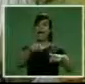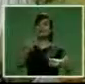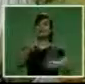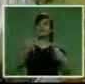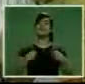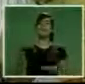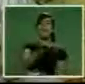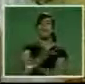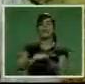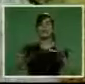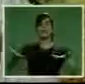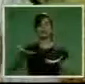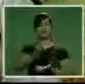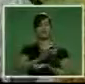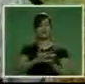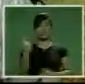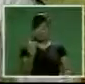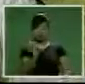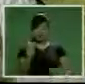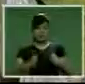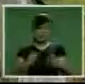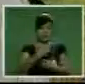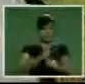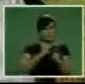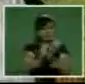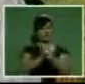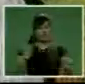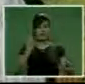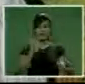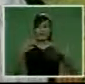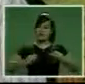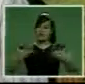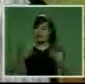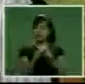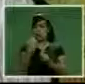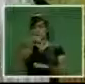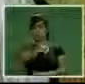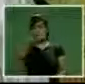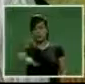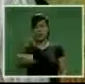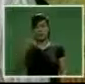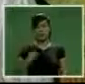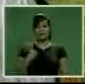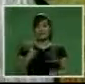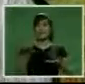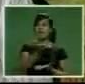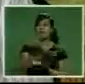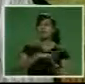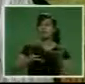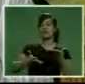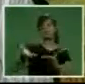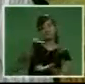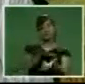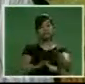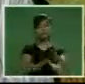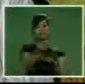no puede vivir, que debe convivir, que debe cooperar con otros para poder vivir. Ese es el papel. ¿Qué hace el